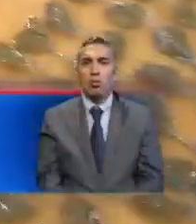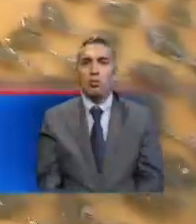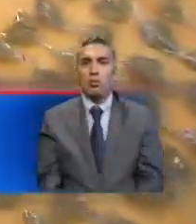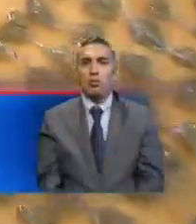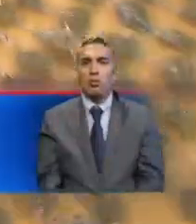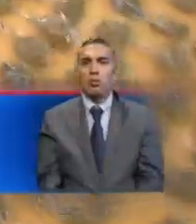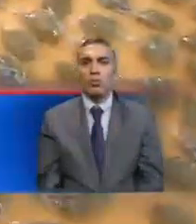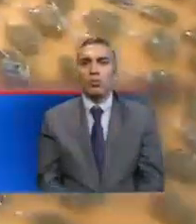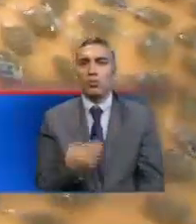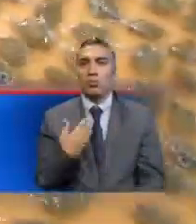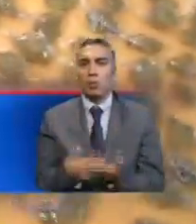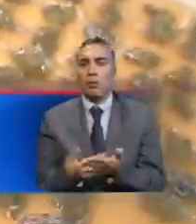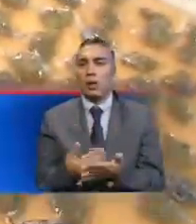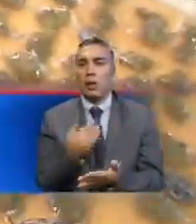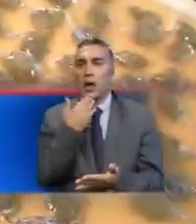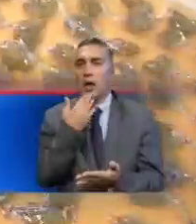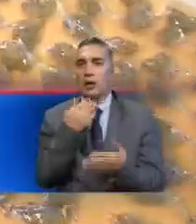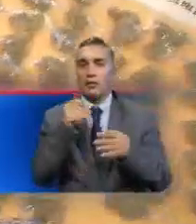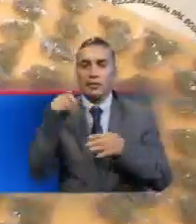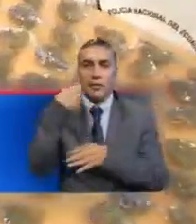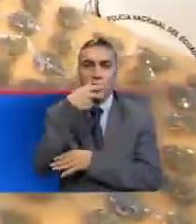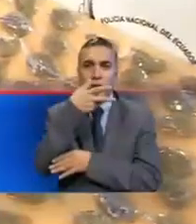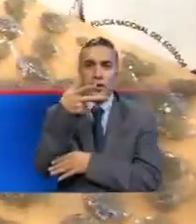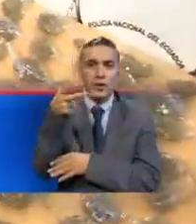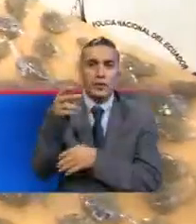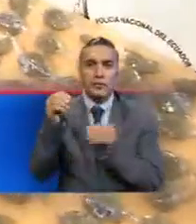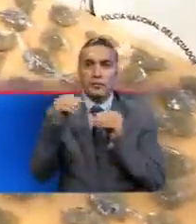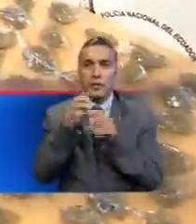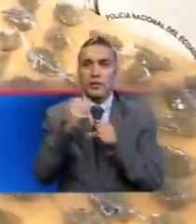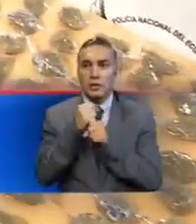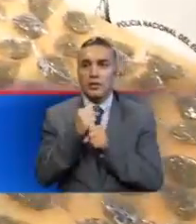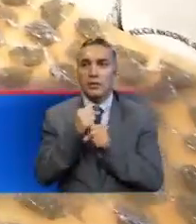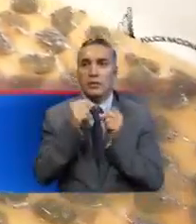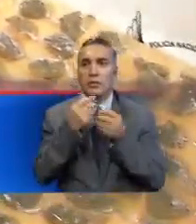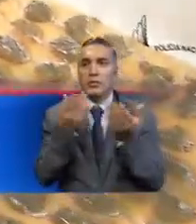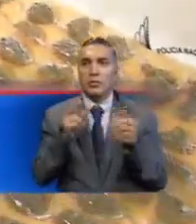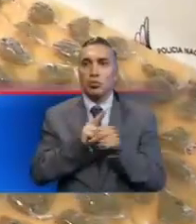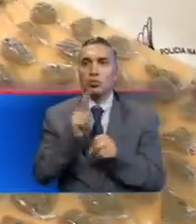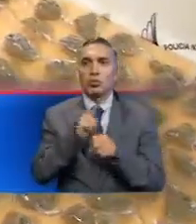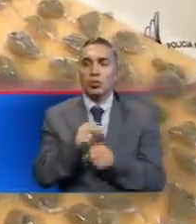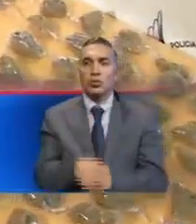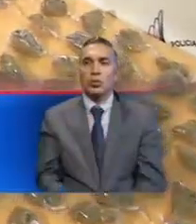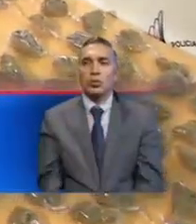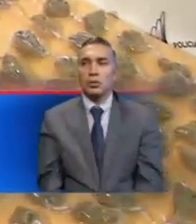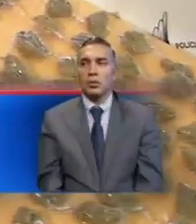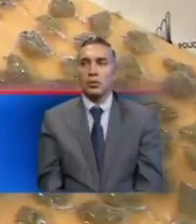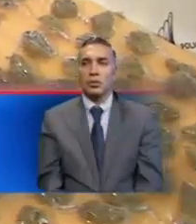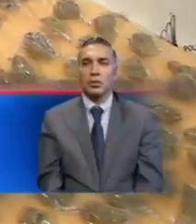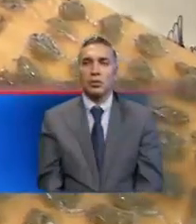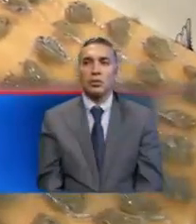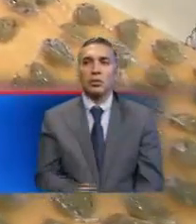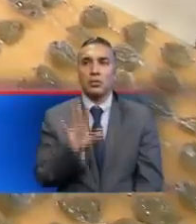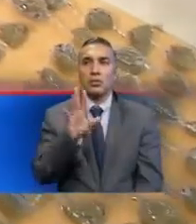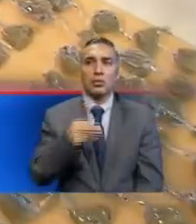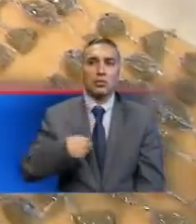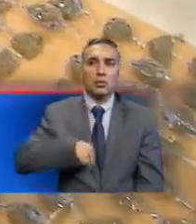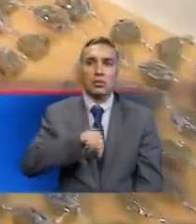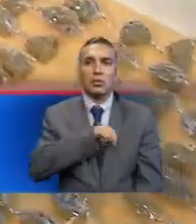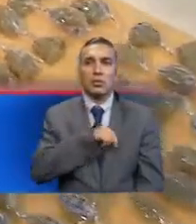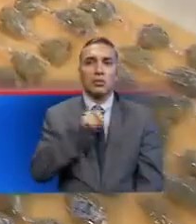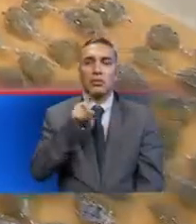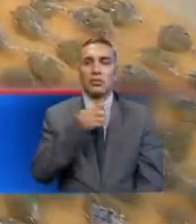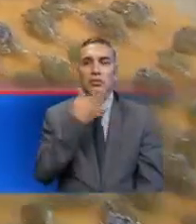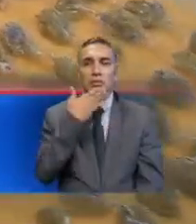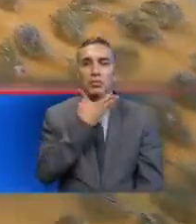vez, alguna evidencia, algún video de cámaras de seguridad donde se haya sido utilizada? Bueno, nosotros, en